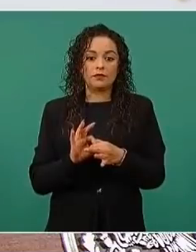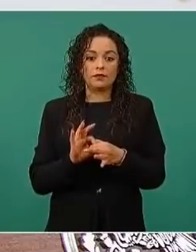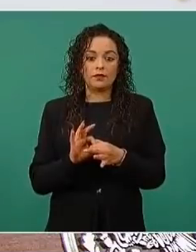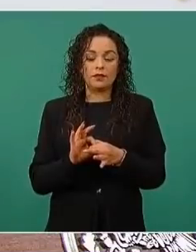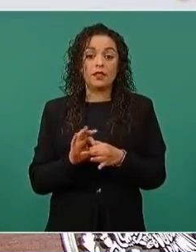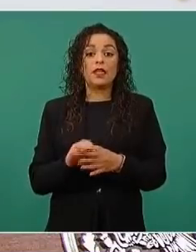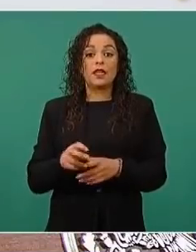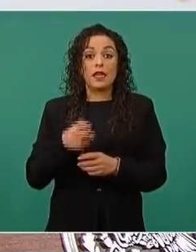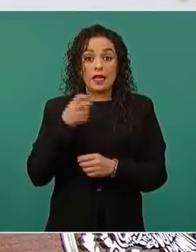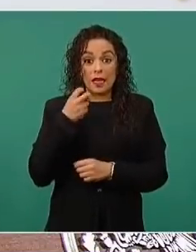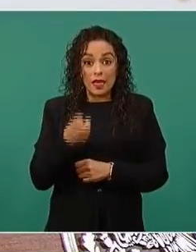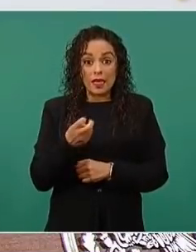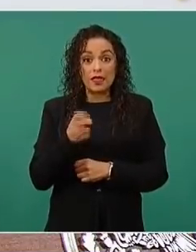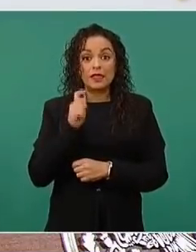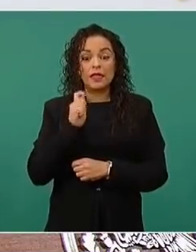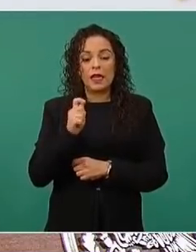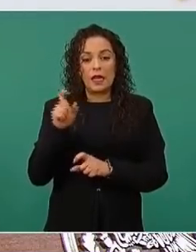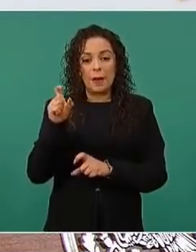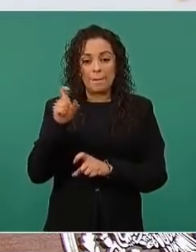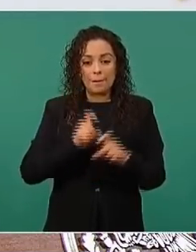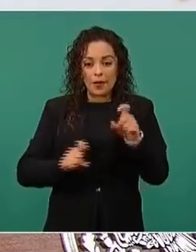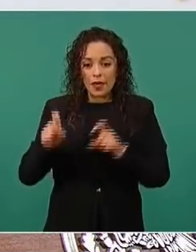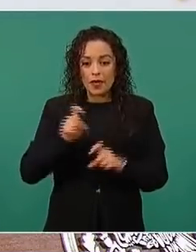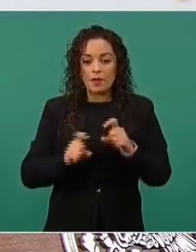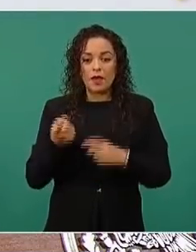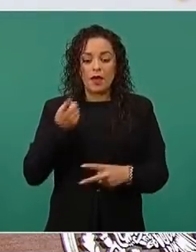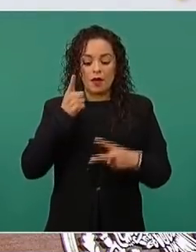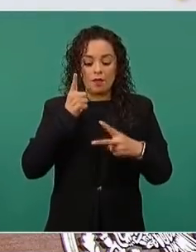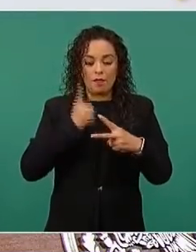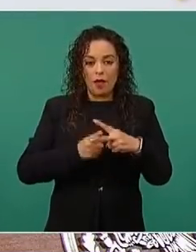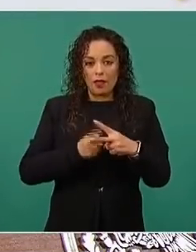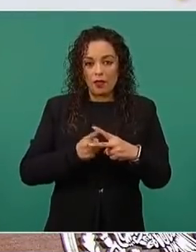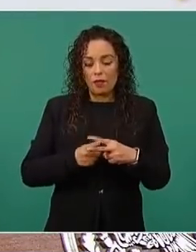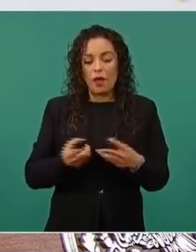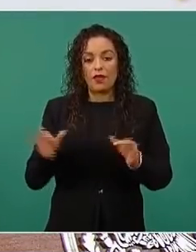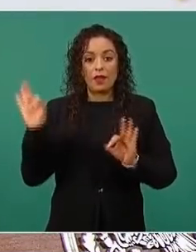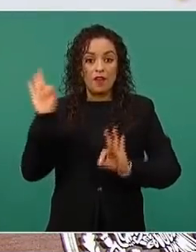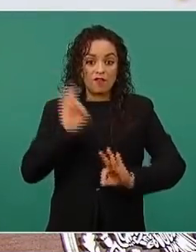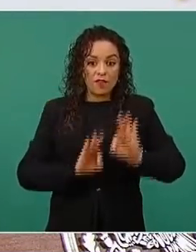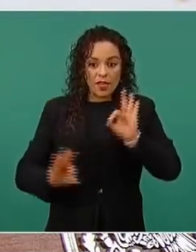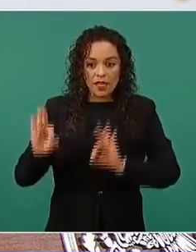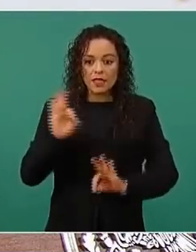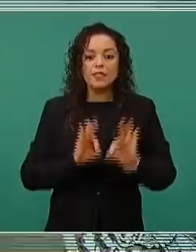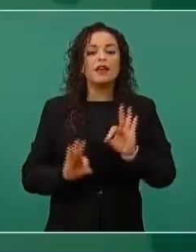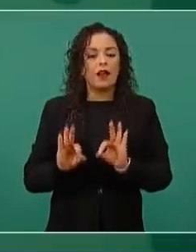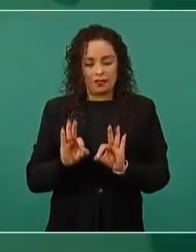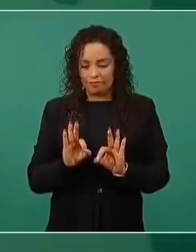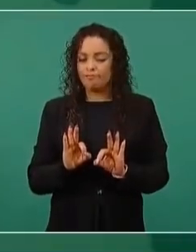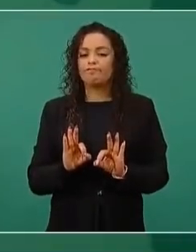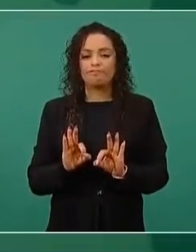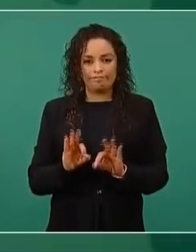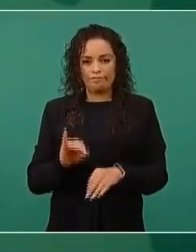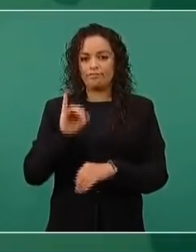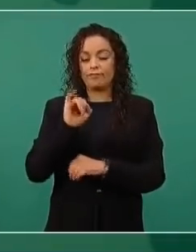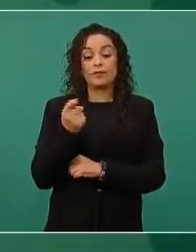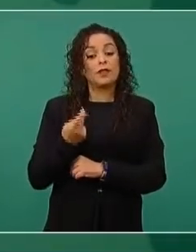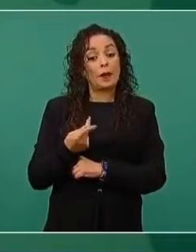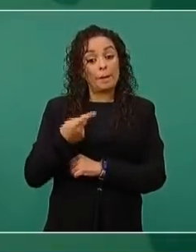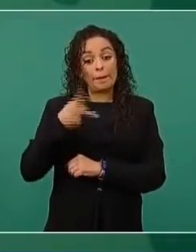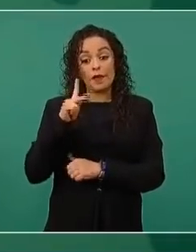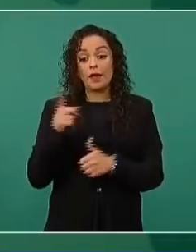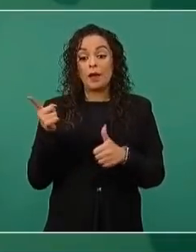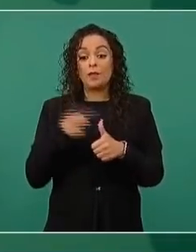las matemáticas y la química y la física, pero primero